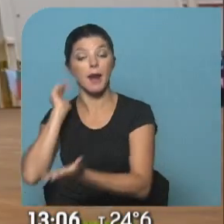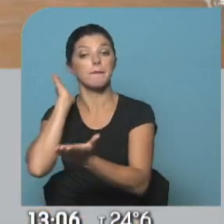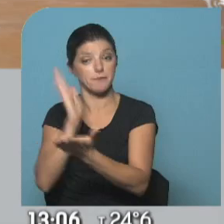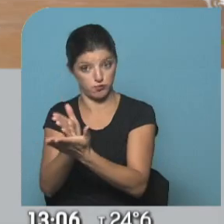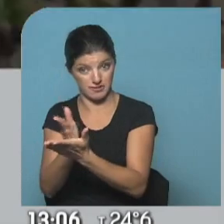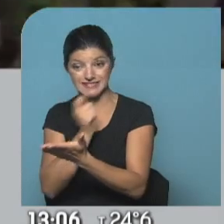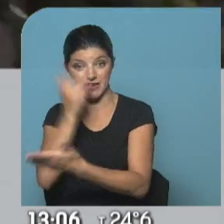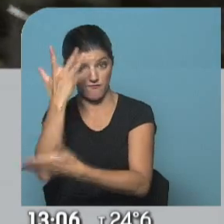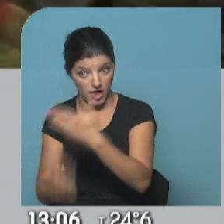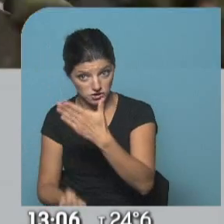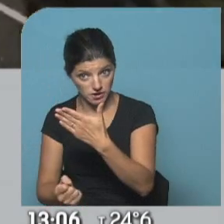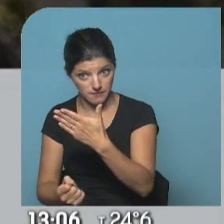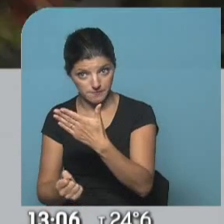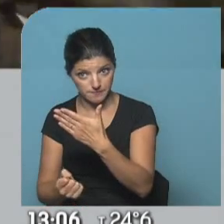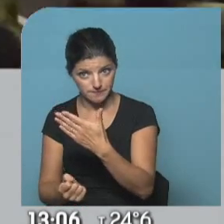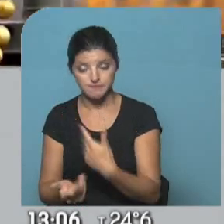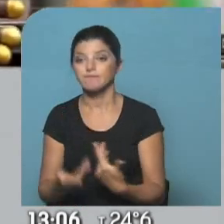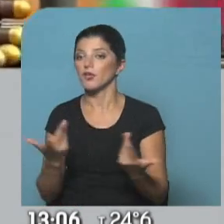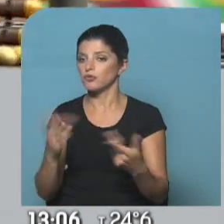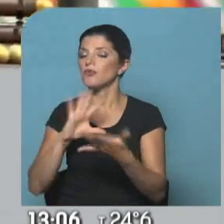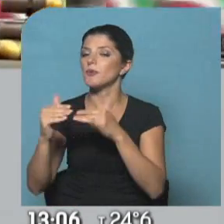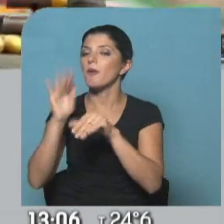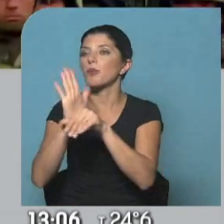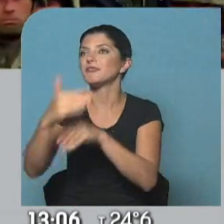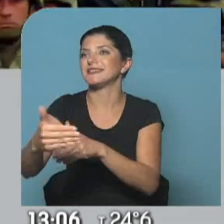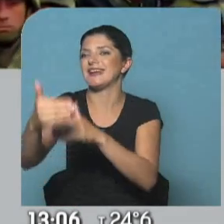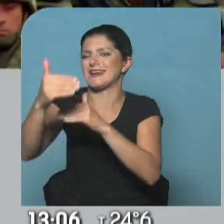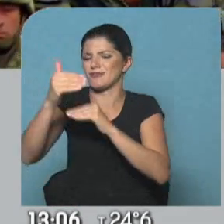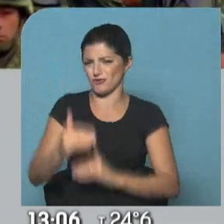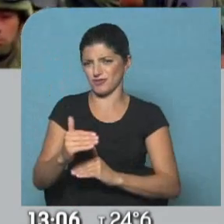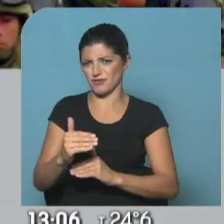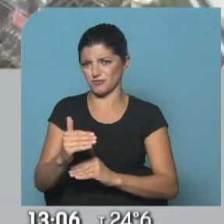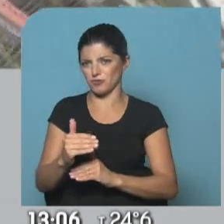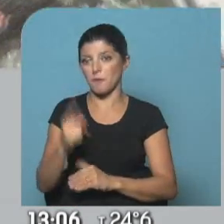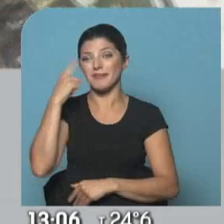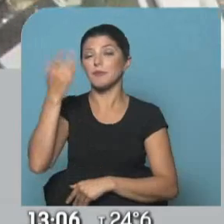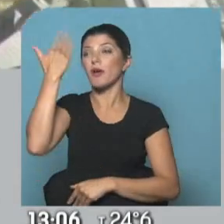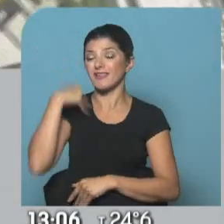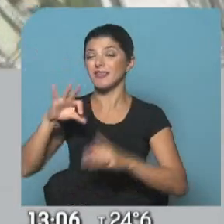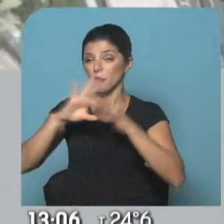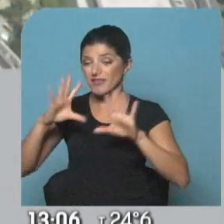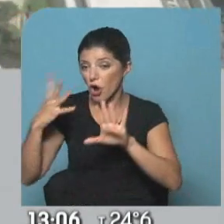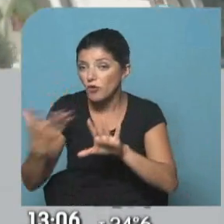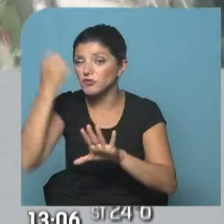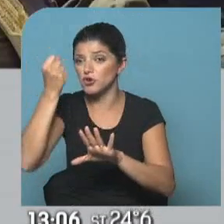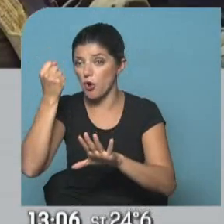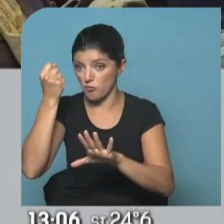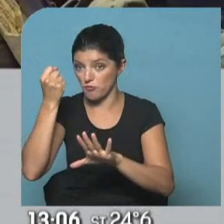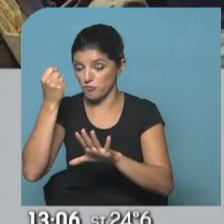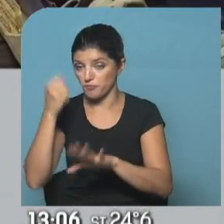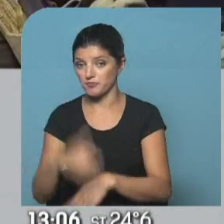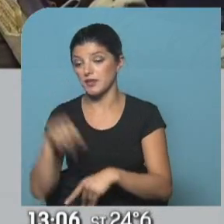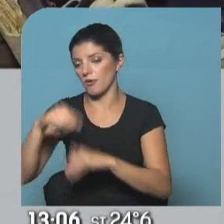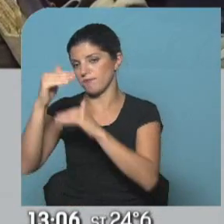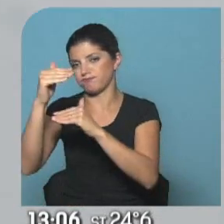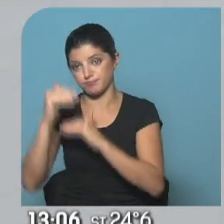militar. De alguna manera, estos son retrocesos respecto a lo que eran espacios ganados de la democracia. Y el problema generalmente que se